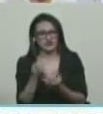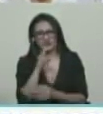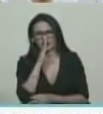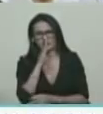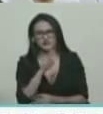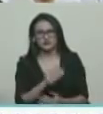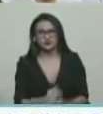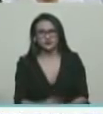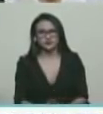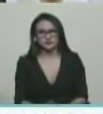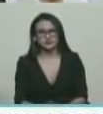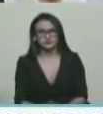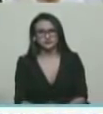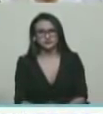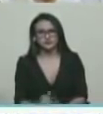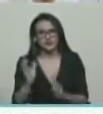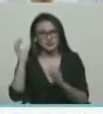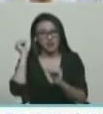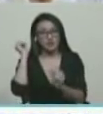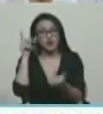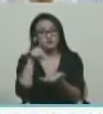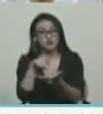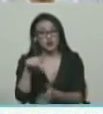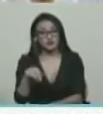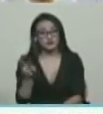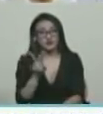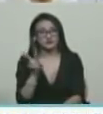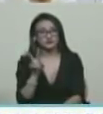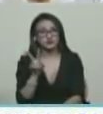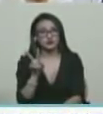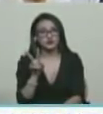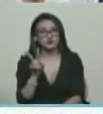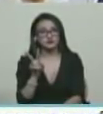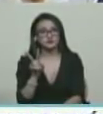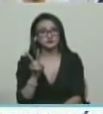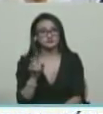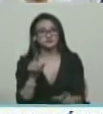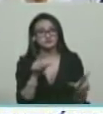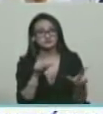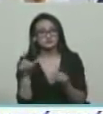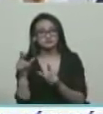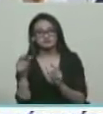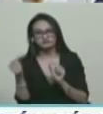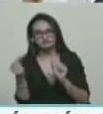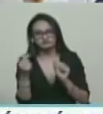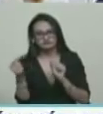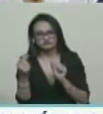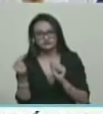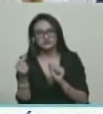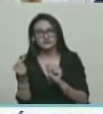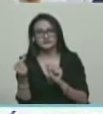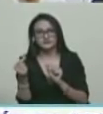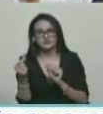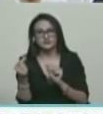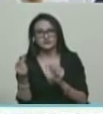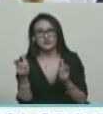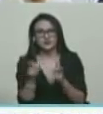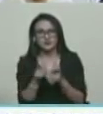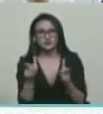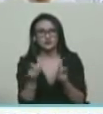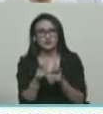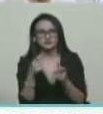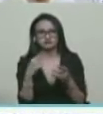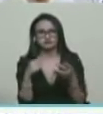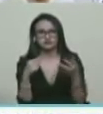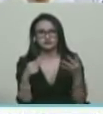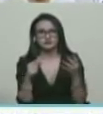directas, con su embajador aquí en Venezuela, el señor Rigil. Hemos tenido varias conversaciones y reuniones